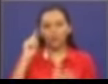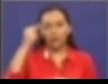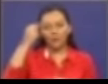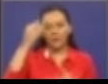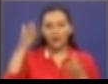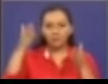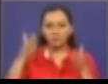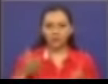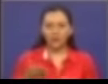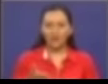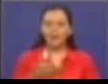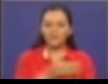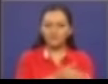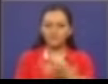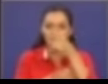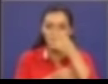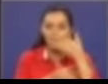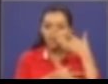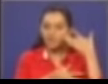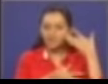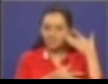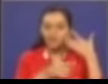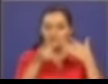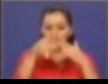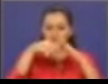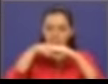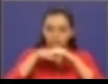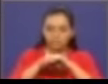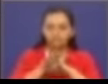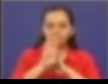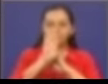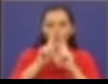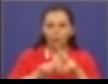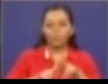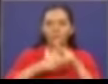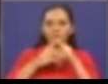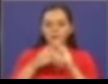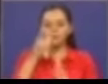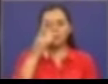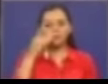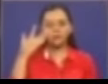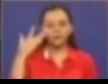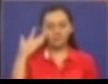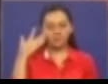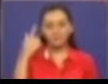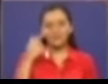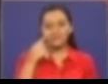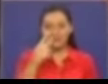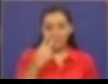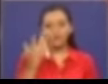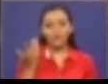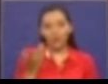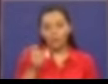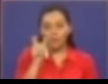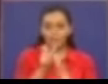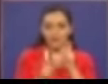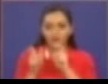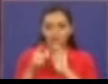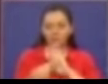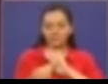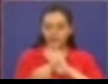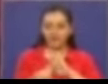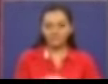de Oriente y era la puerta de entrada a la Amazonía. Conozcamos parte de Archidona y su gente en el